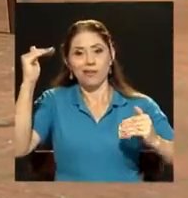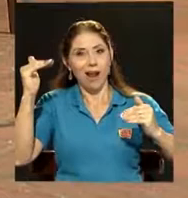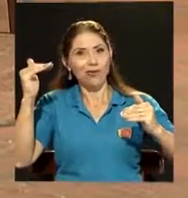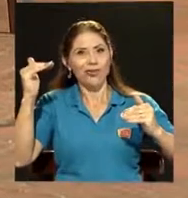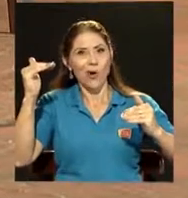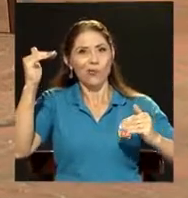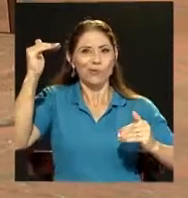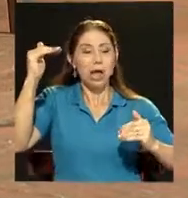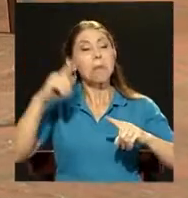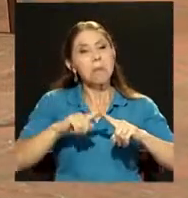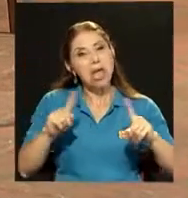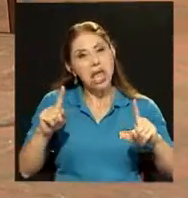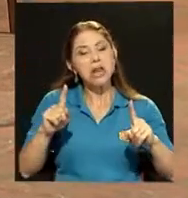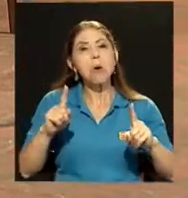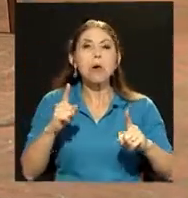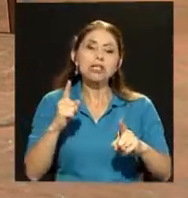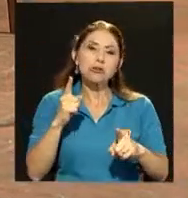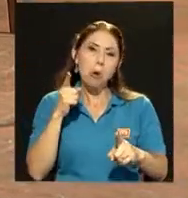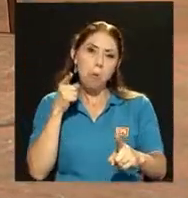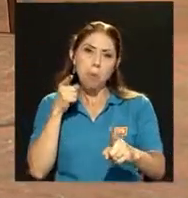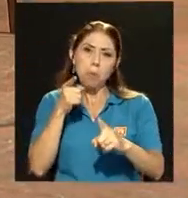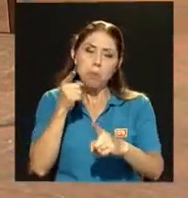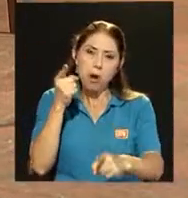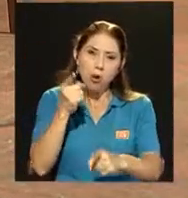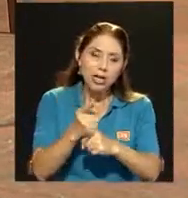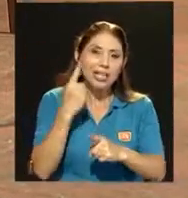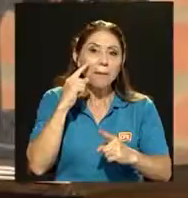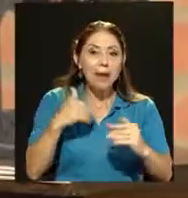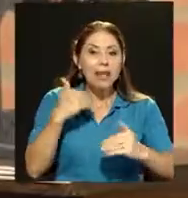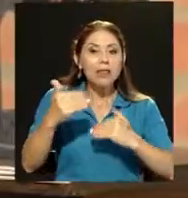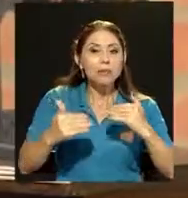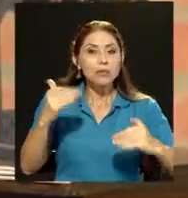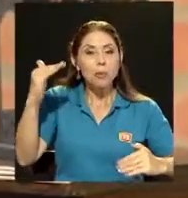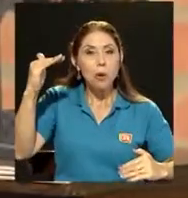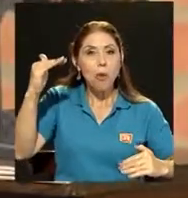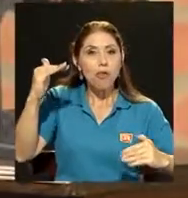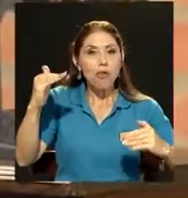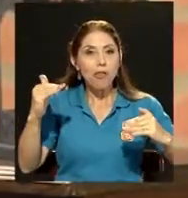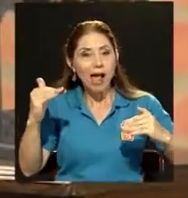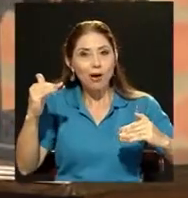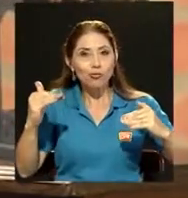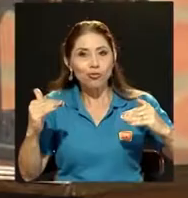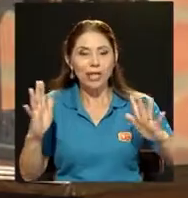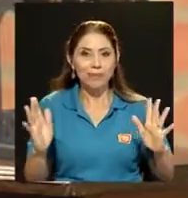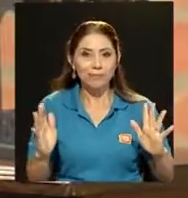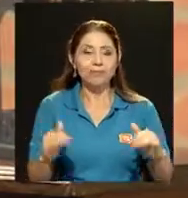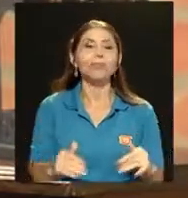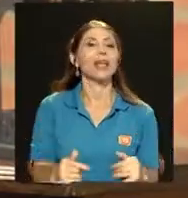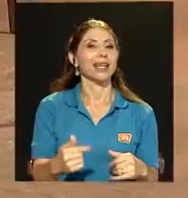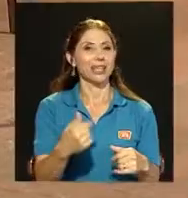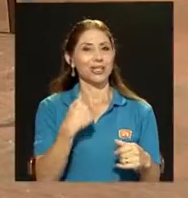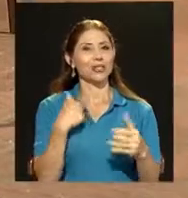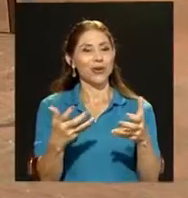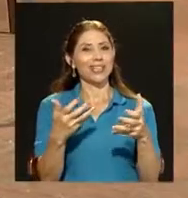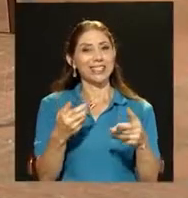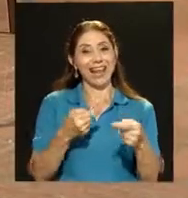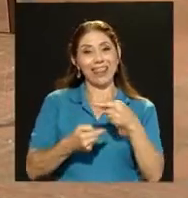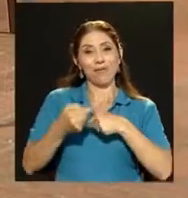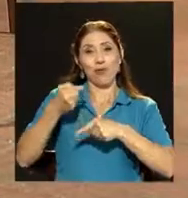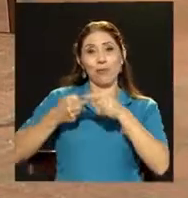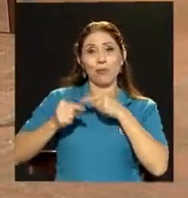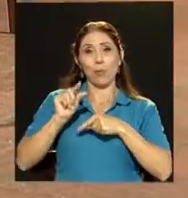correcta para ir llevando al ajuste. Tal vez ahí yo quisiera devolverme un poquito con el tema